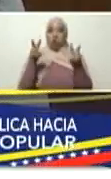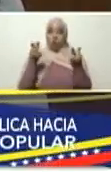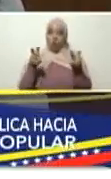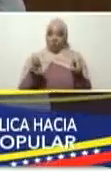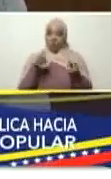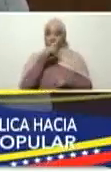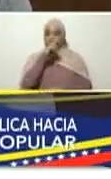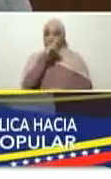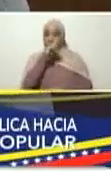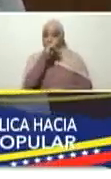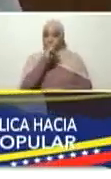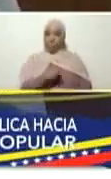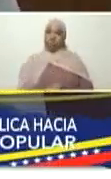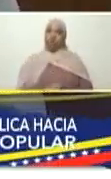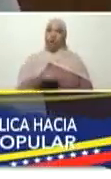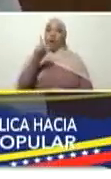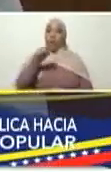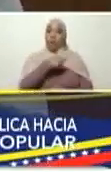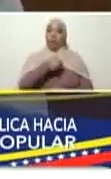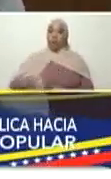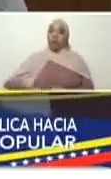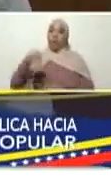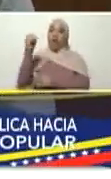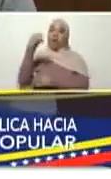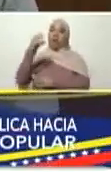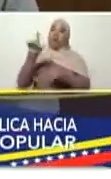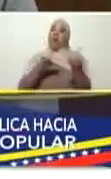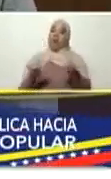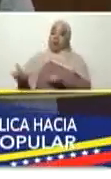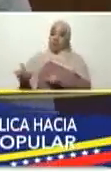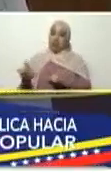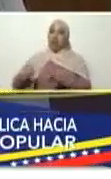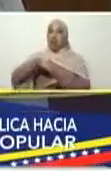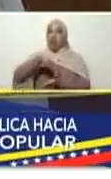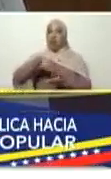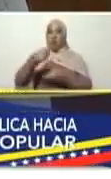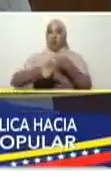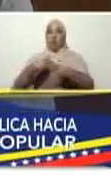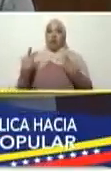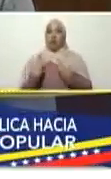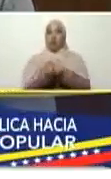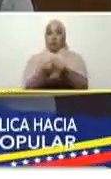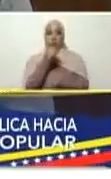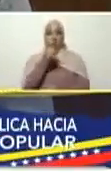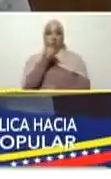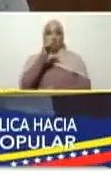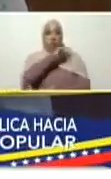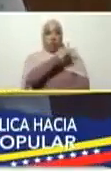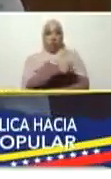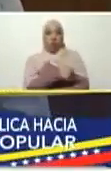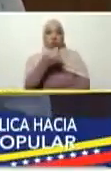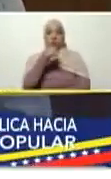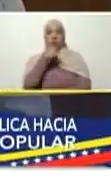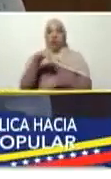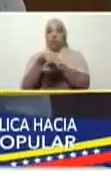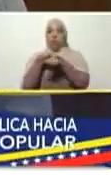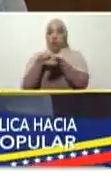Solamente concluir, presidente, que la Asamblea Nacional está lista para proceder conjuntamente con el Poder Popular y con el